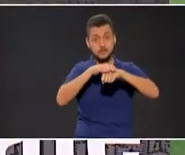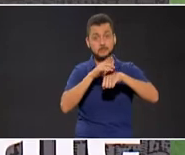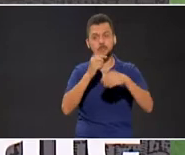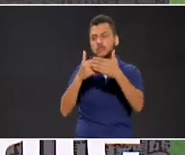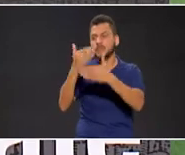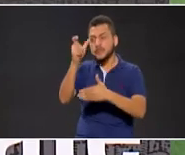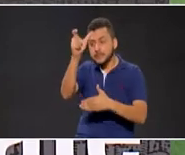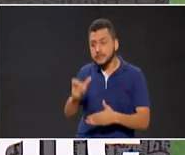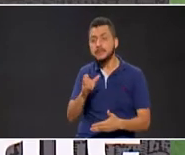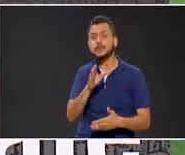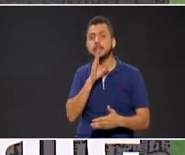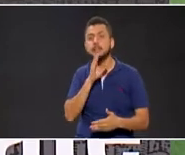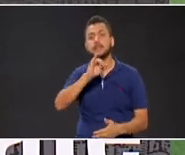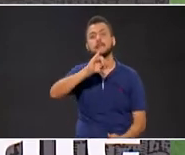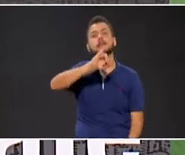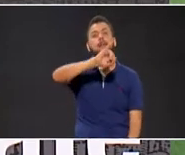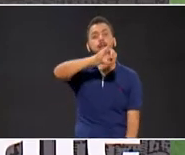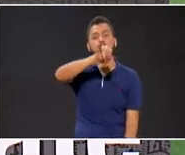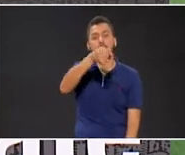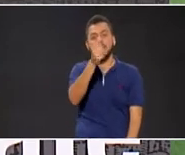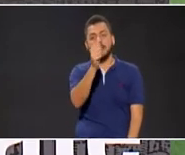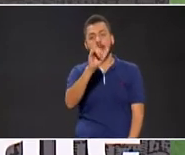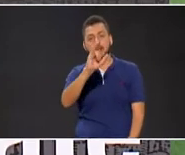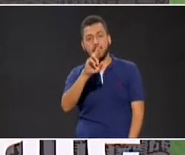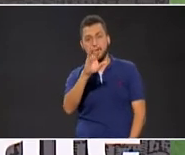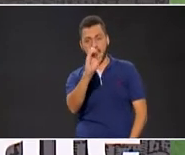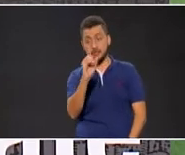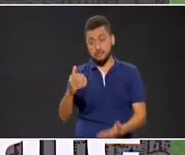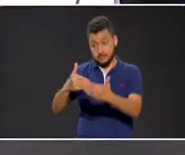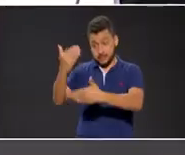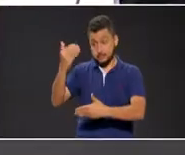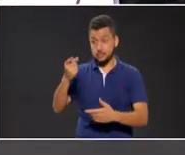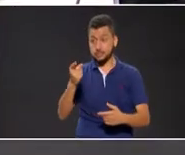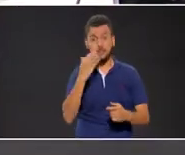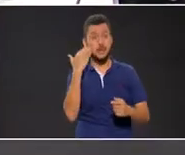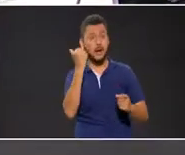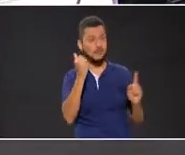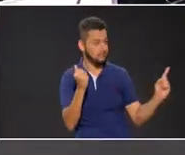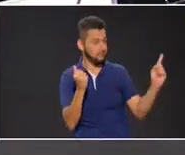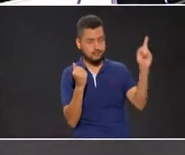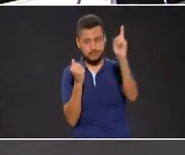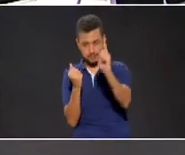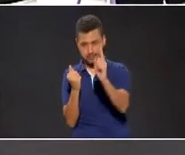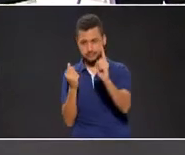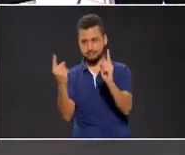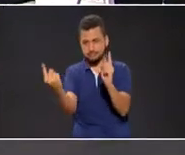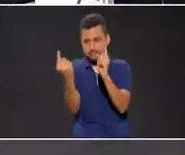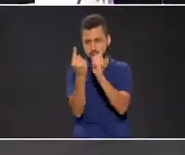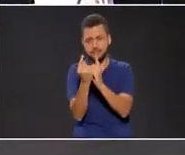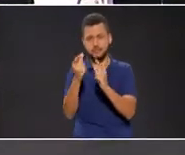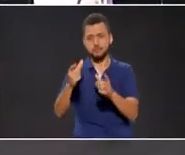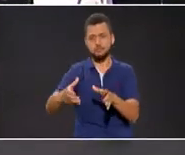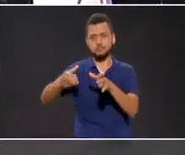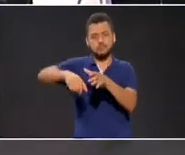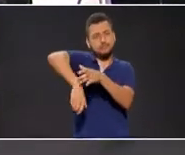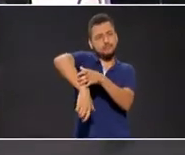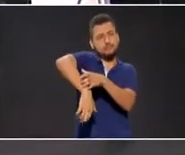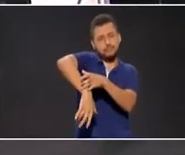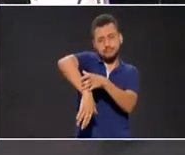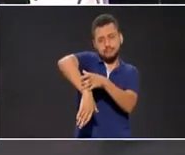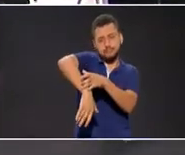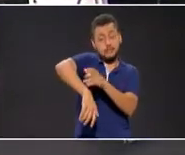el candidato jairo herrán así es que nuestra asistente carolina le va a traer la lotera camila